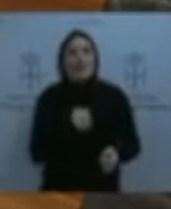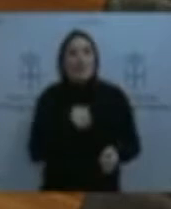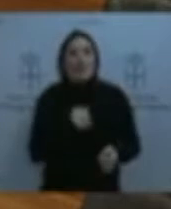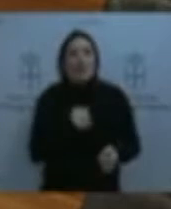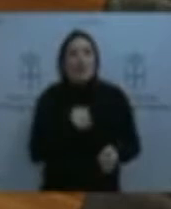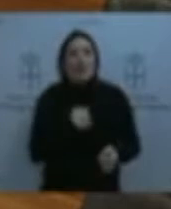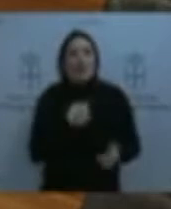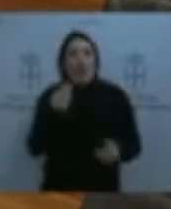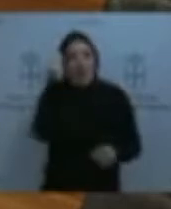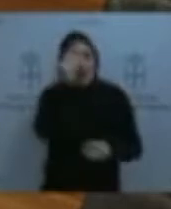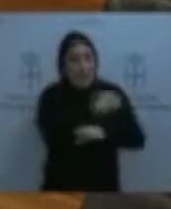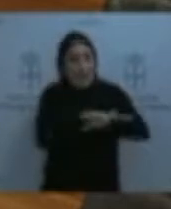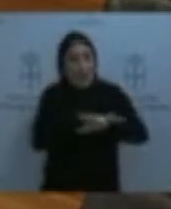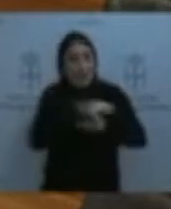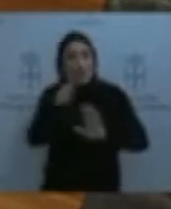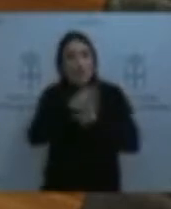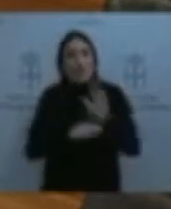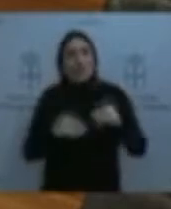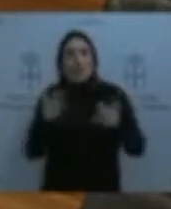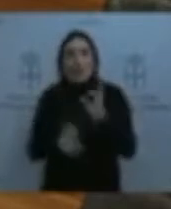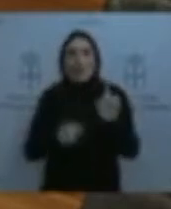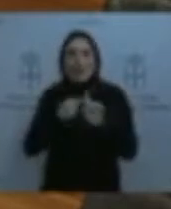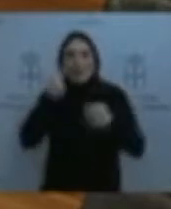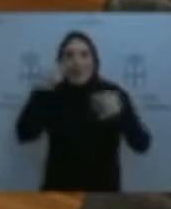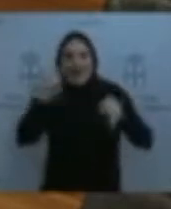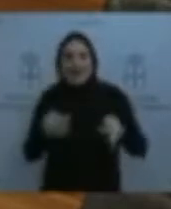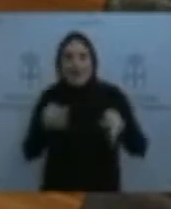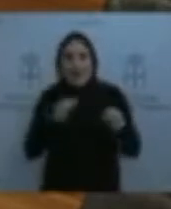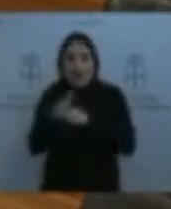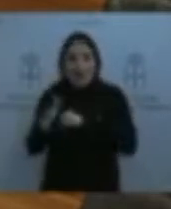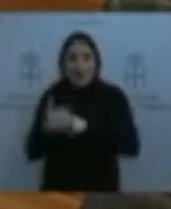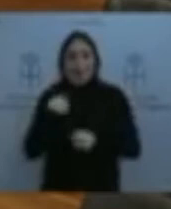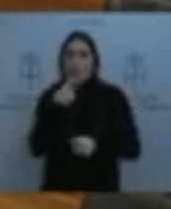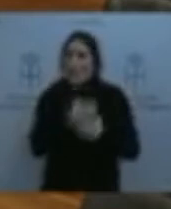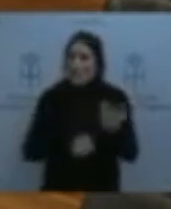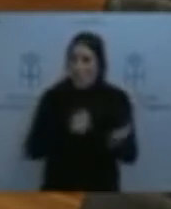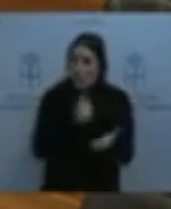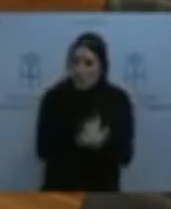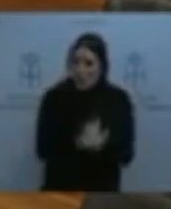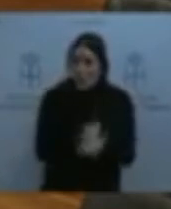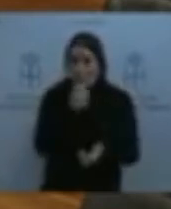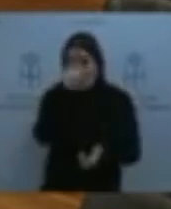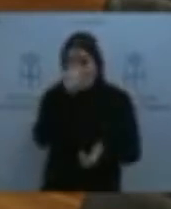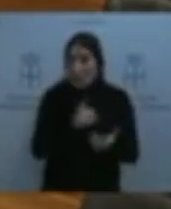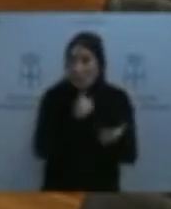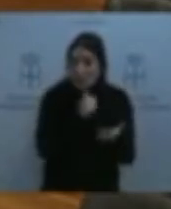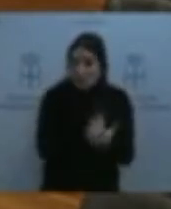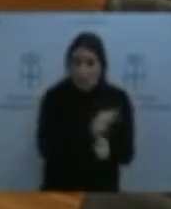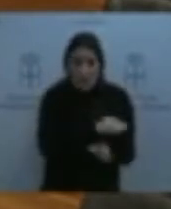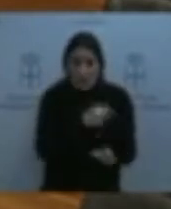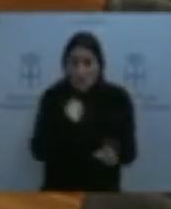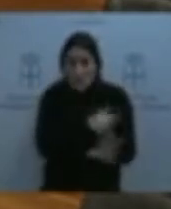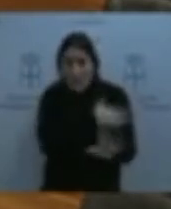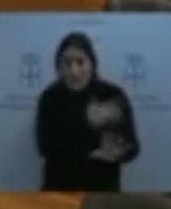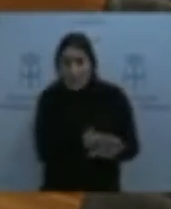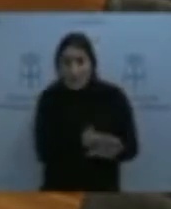tiene pensado ejecutar el Gobierno para garantizar la viabilidad? Le insisto, una vez más, y le recuerdo, como vengo haciendo, que desde